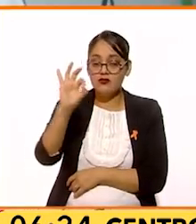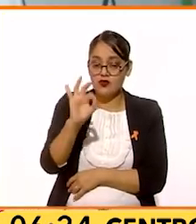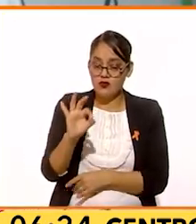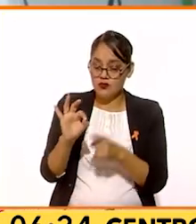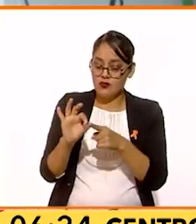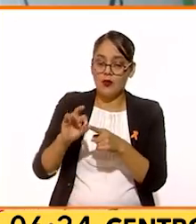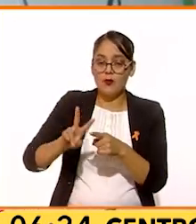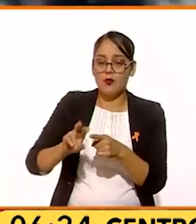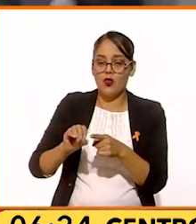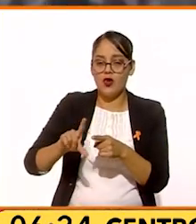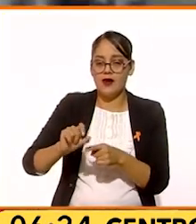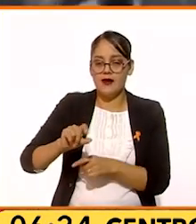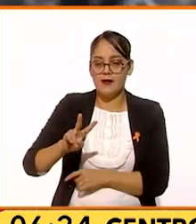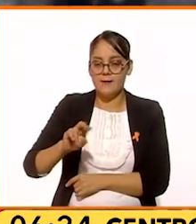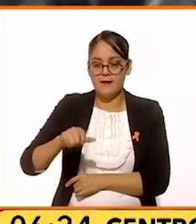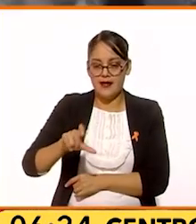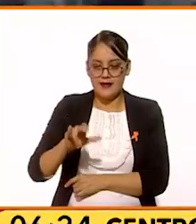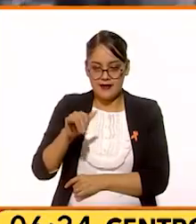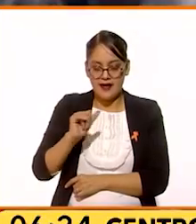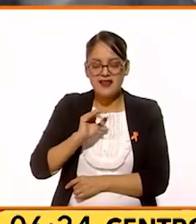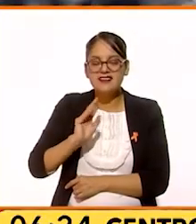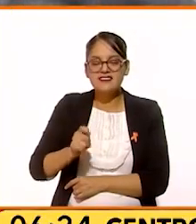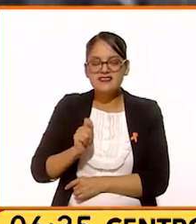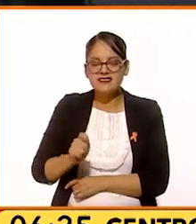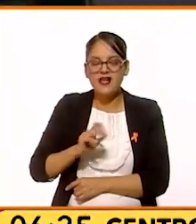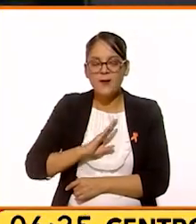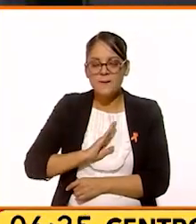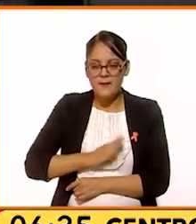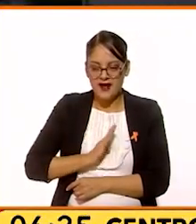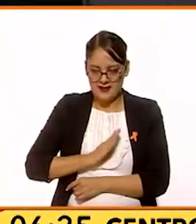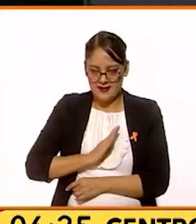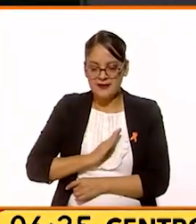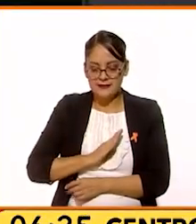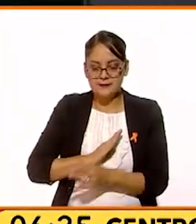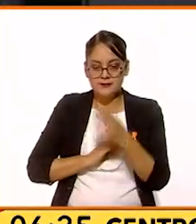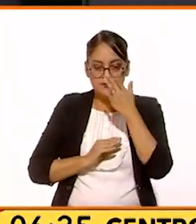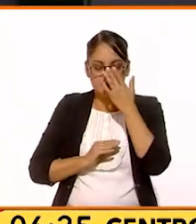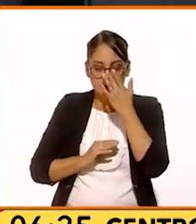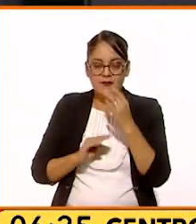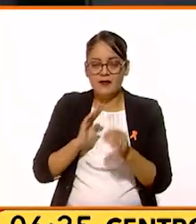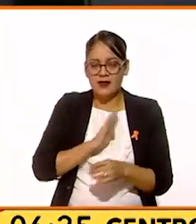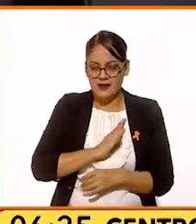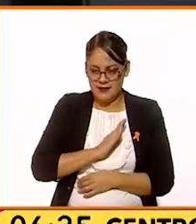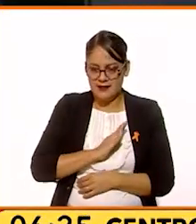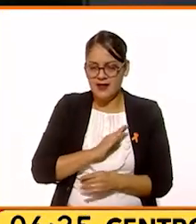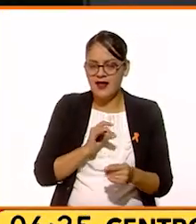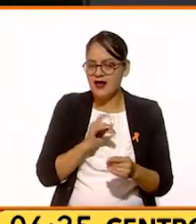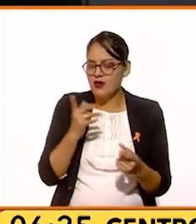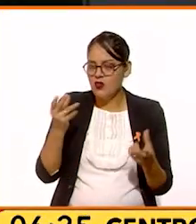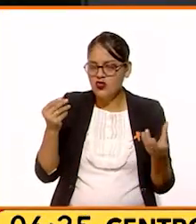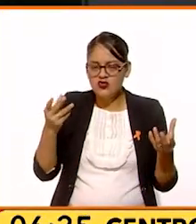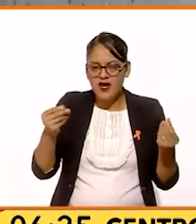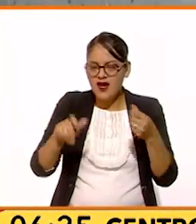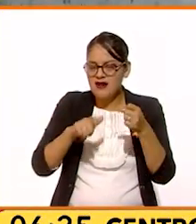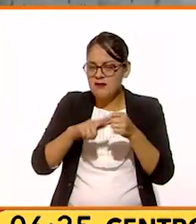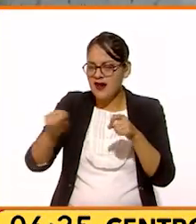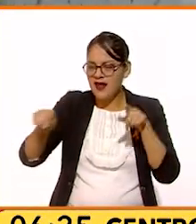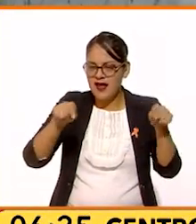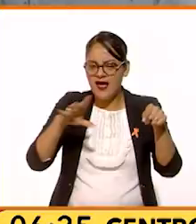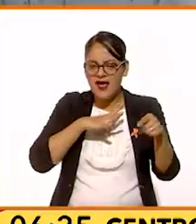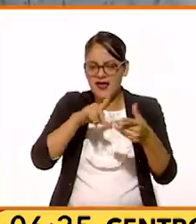La Wolbachia es una bacteria que es ubicua, está en muchos insectos